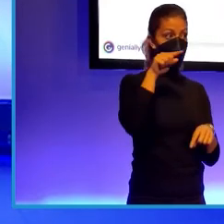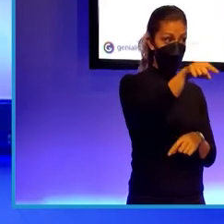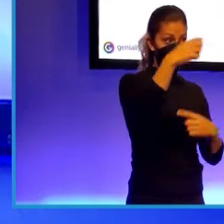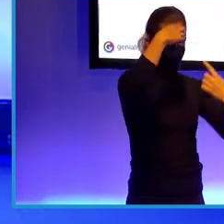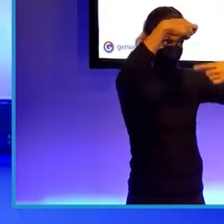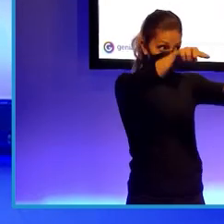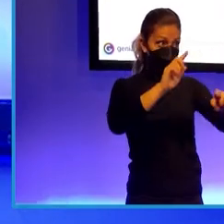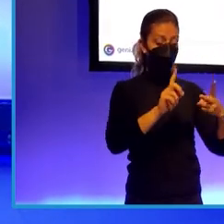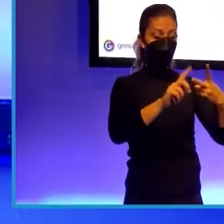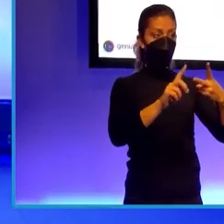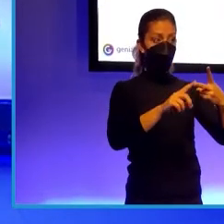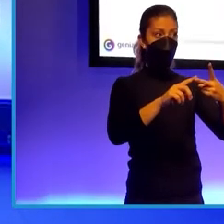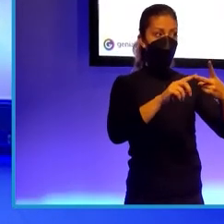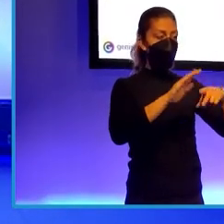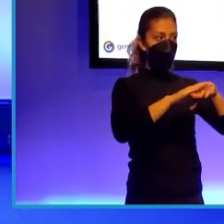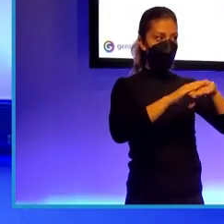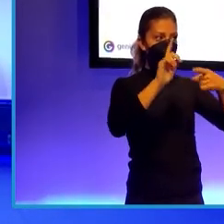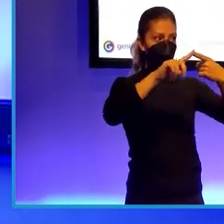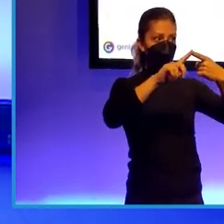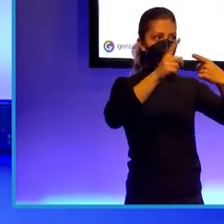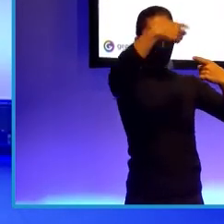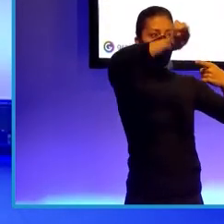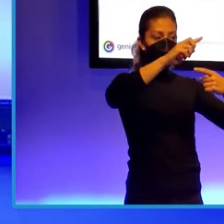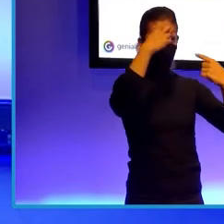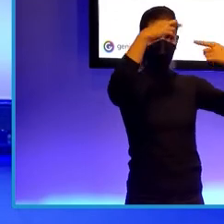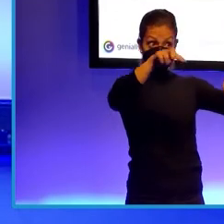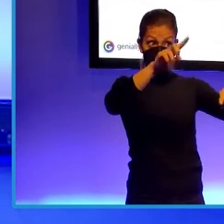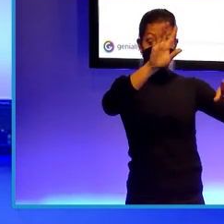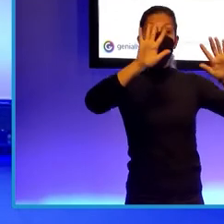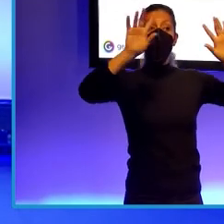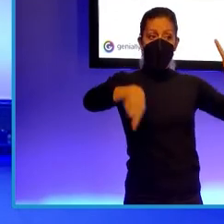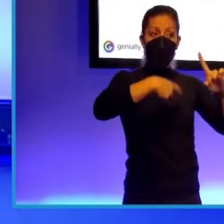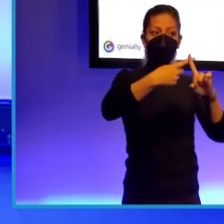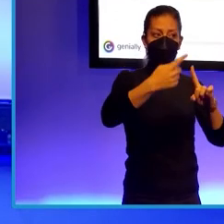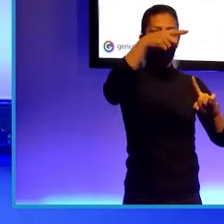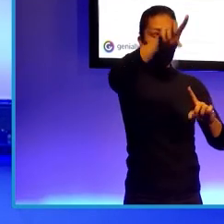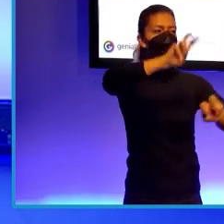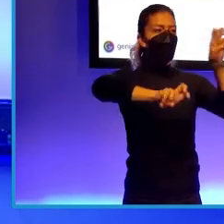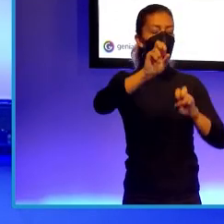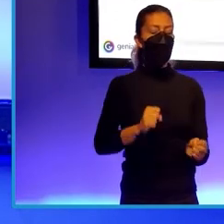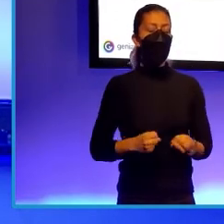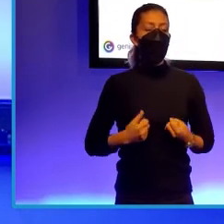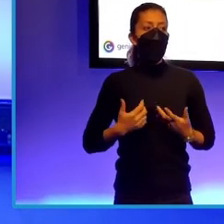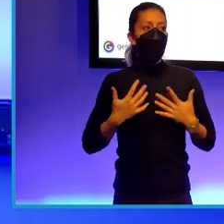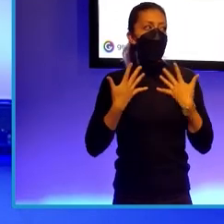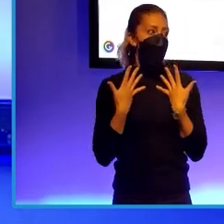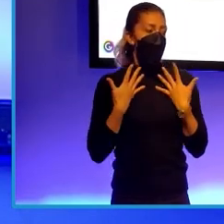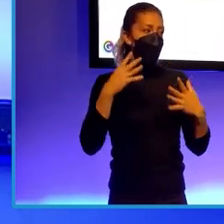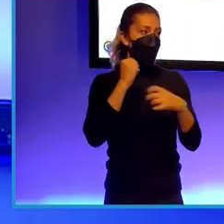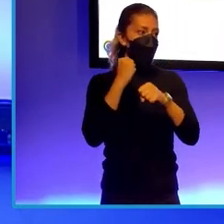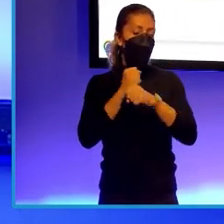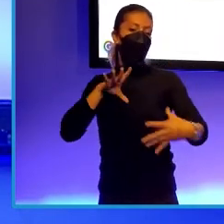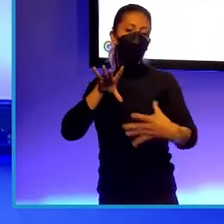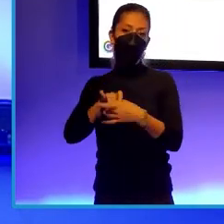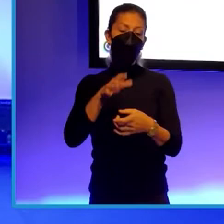depende de ustedes es que además tienen ustedes la obligación de ir a por lo que les emociona y trabajar en lo que les emociona porque eso hará que la